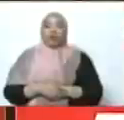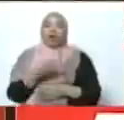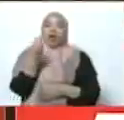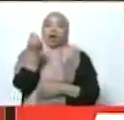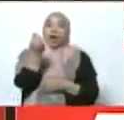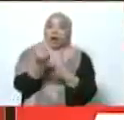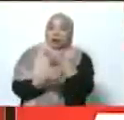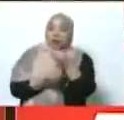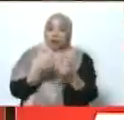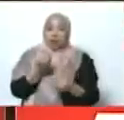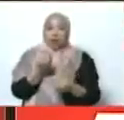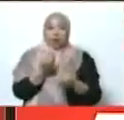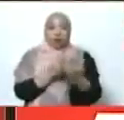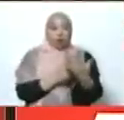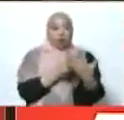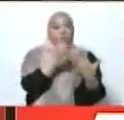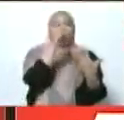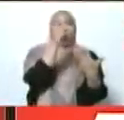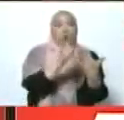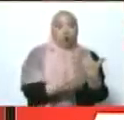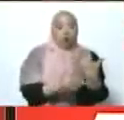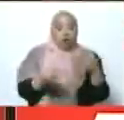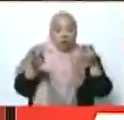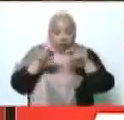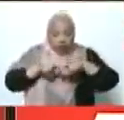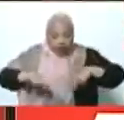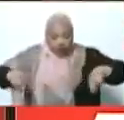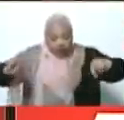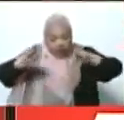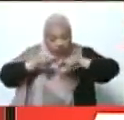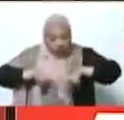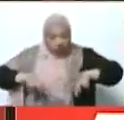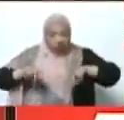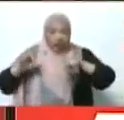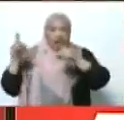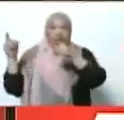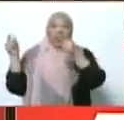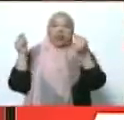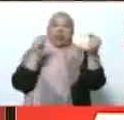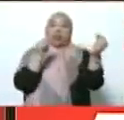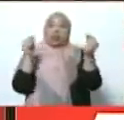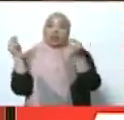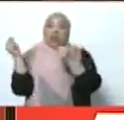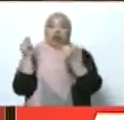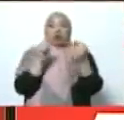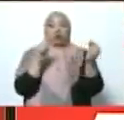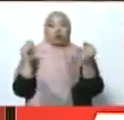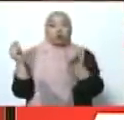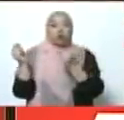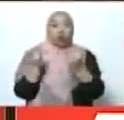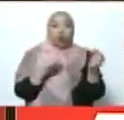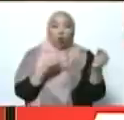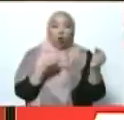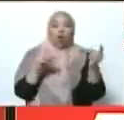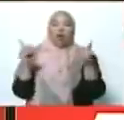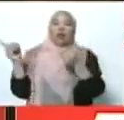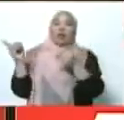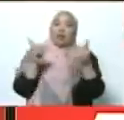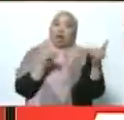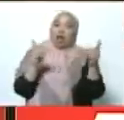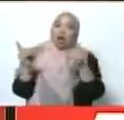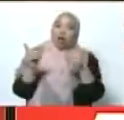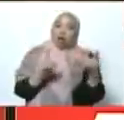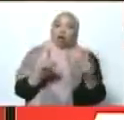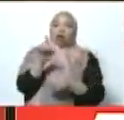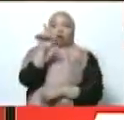revisando las propuestas. Ha sido debates de los compañeros y las compañeras de la